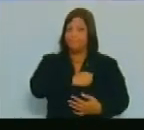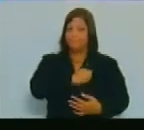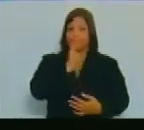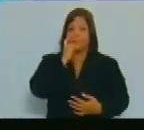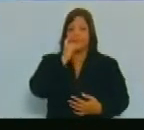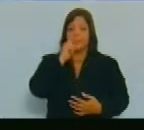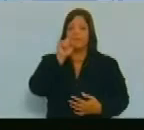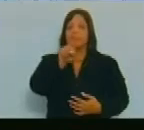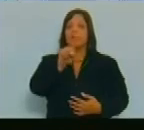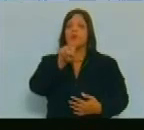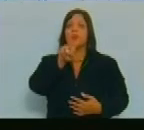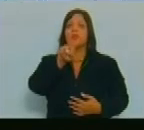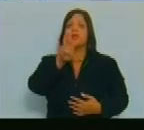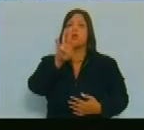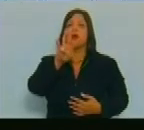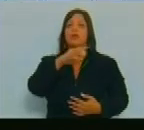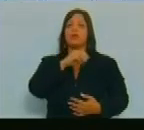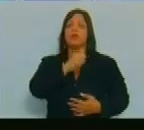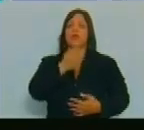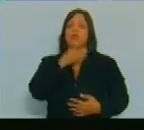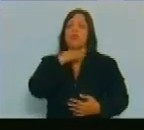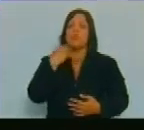124 fallecidos